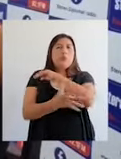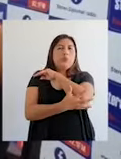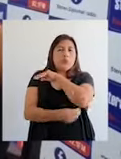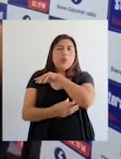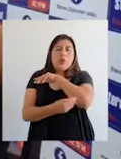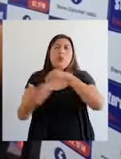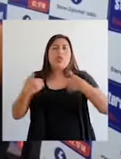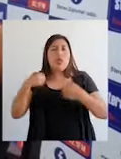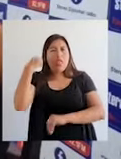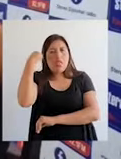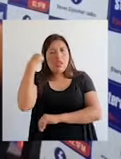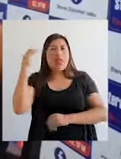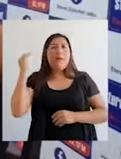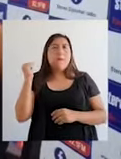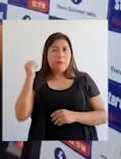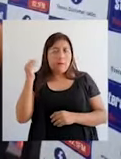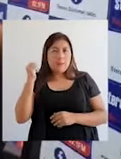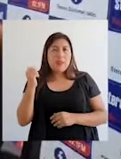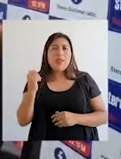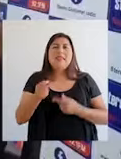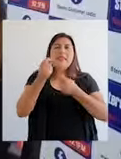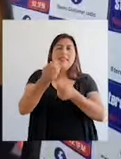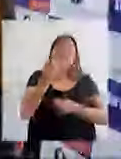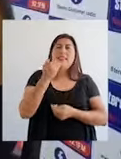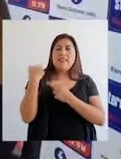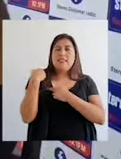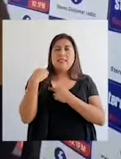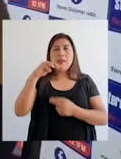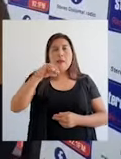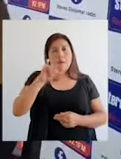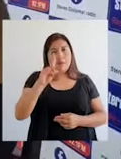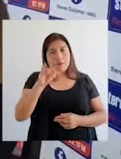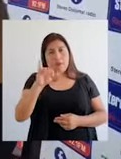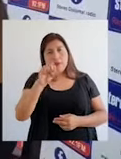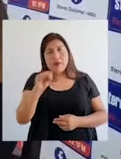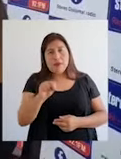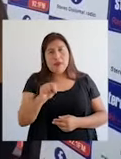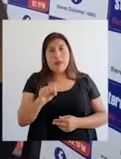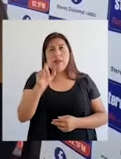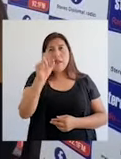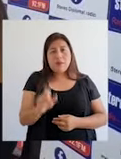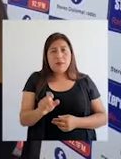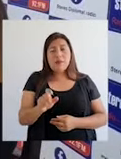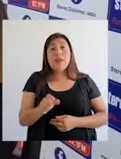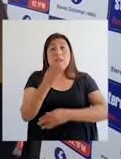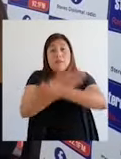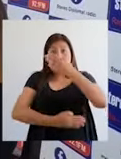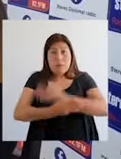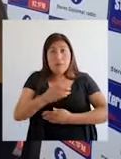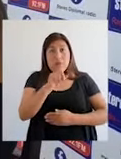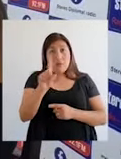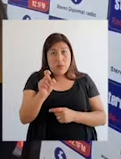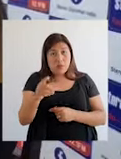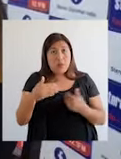pensión no contributiva, que es la que llamamos Contigo, que es otorgada por el MIDIS. ¿Y esto la persona con discapacidad también la recibe? Se están